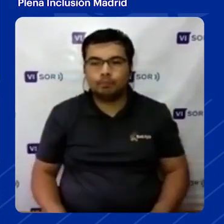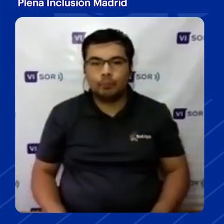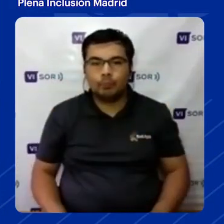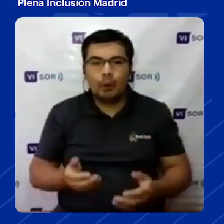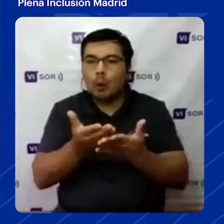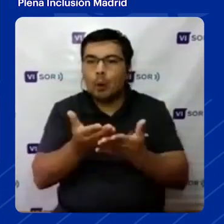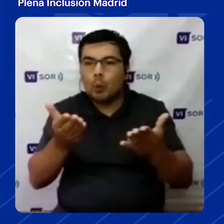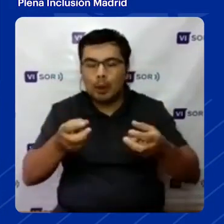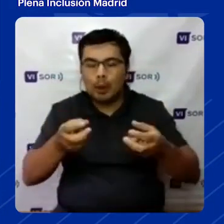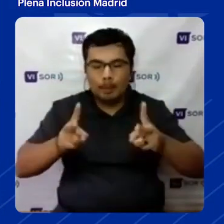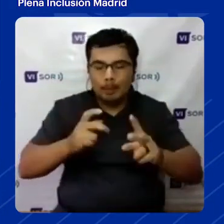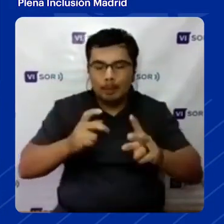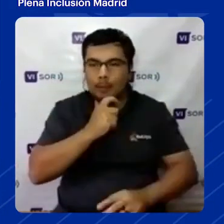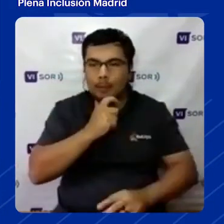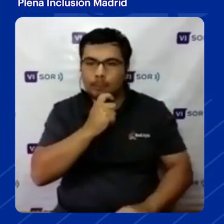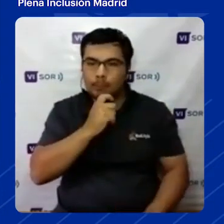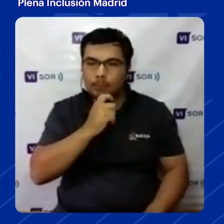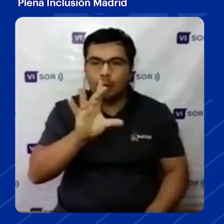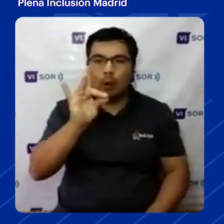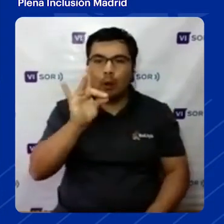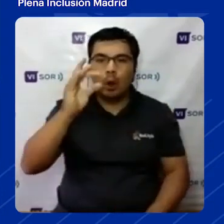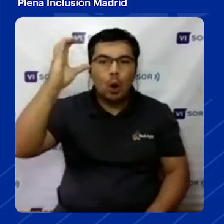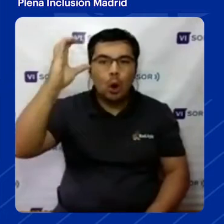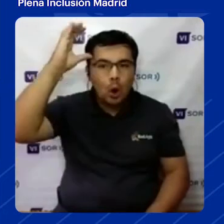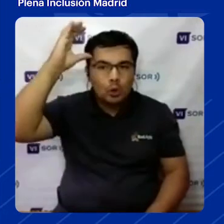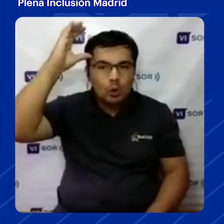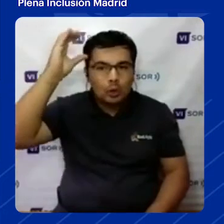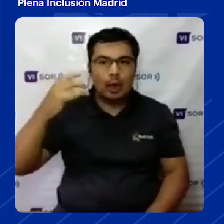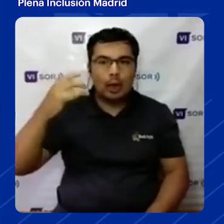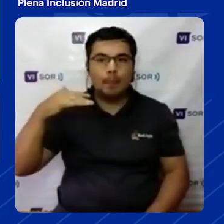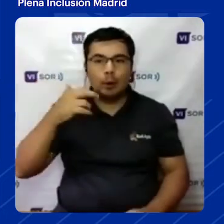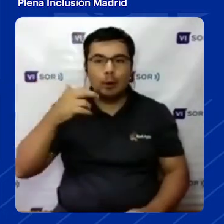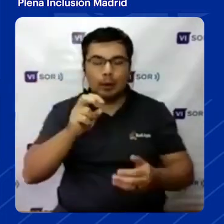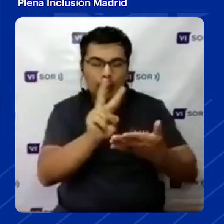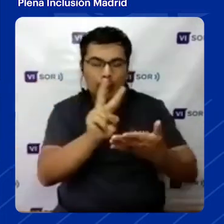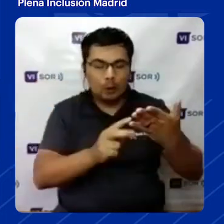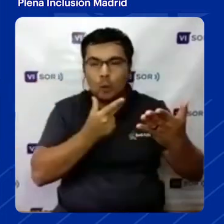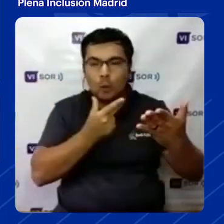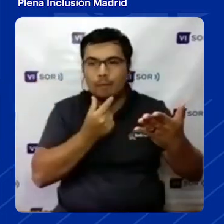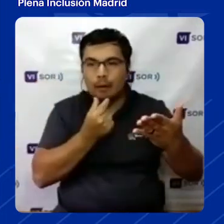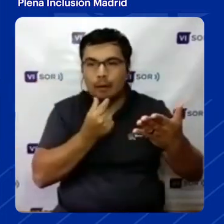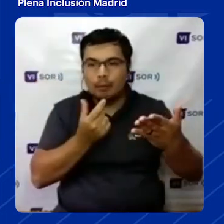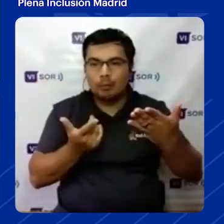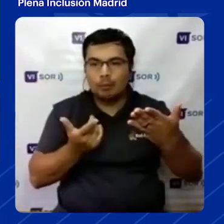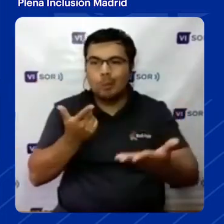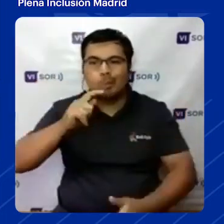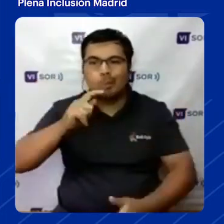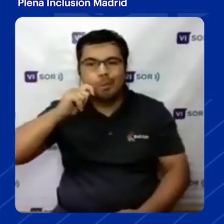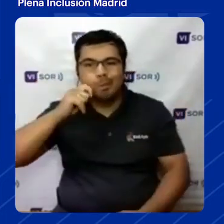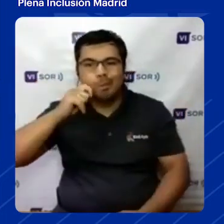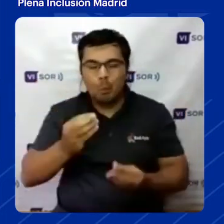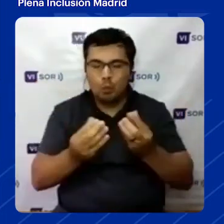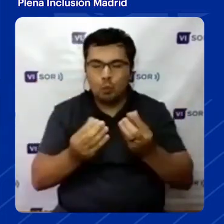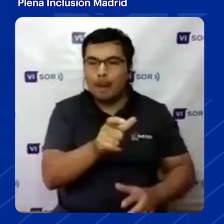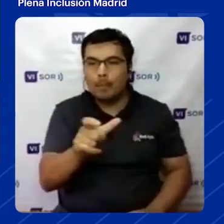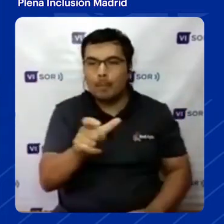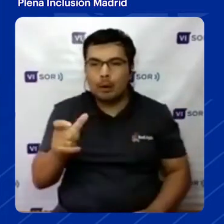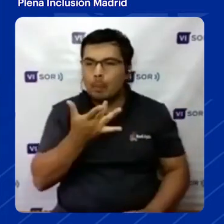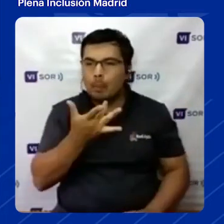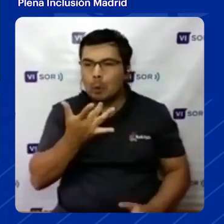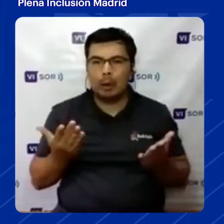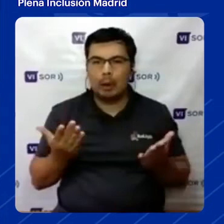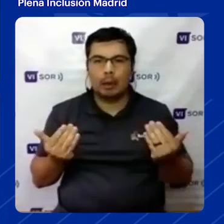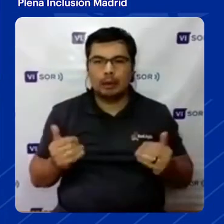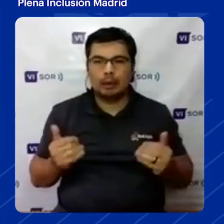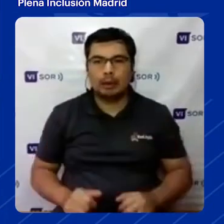tomar conciencia de la importancia de la lectura fácil, de lo que significa para muchas personas y por qué es necesaria.